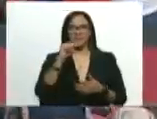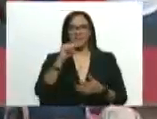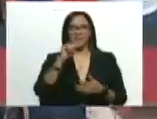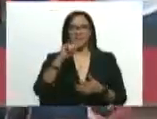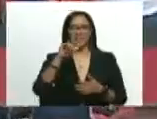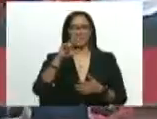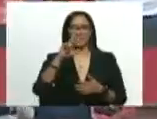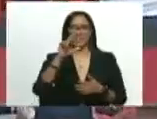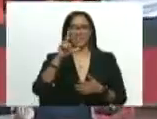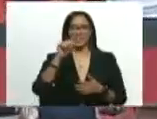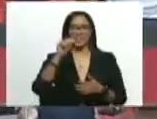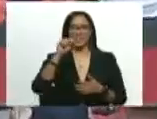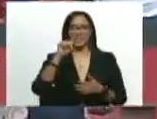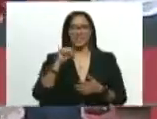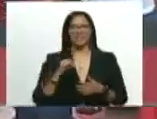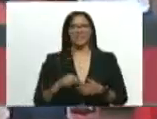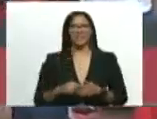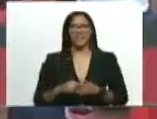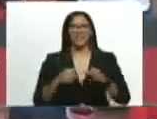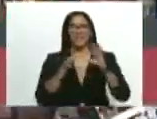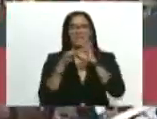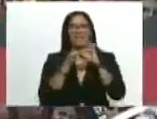enlace parroquial